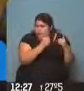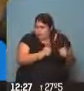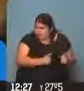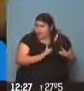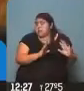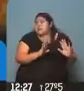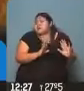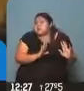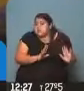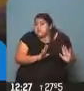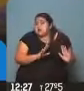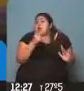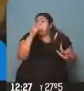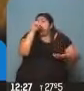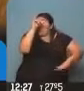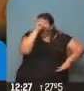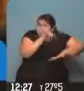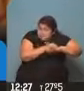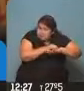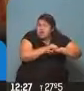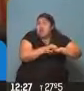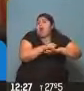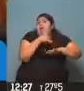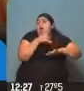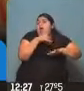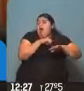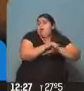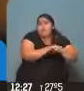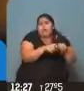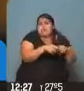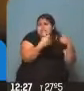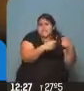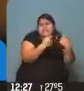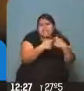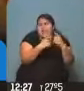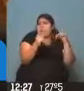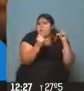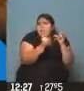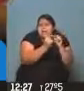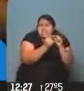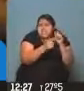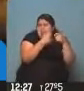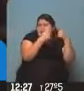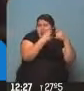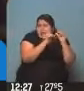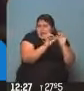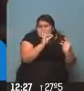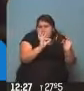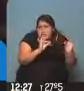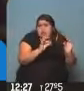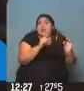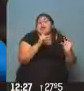normalmente cuando una aeronave cae al agua se encuentran fragmentos mucho más chiquititos que ese si tengamos en cuenta que también es una aeronave